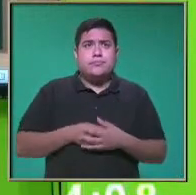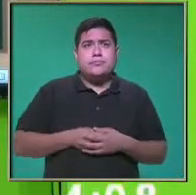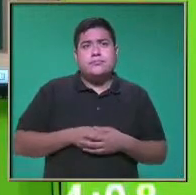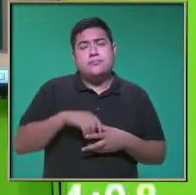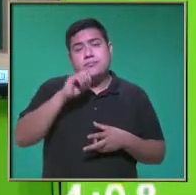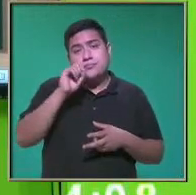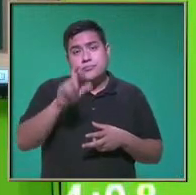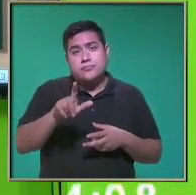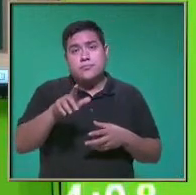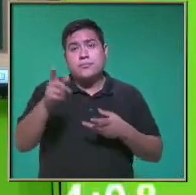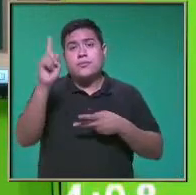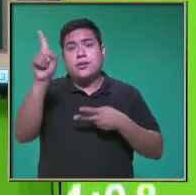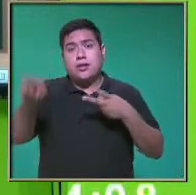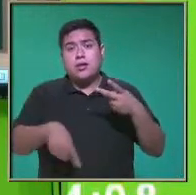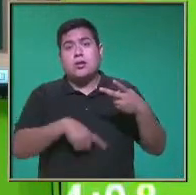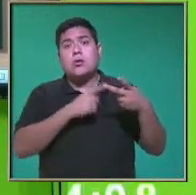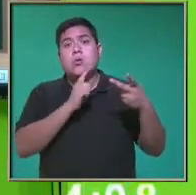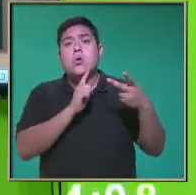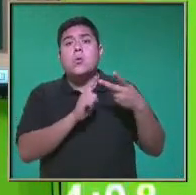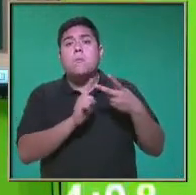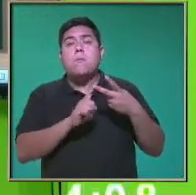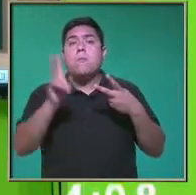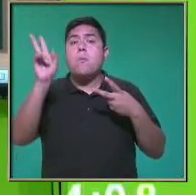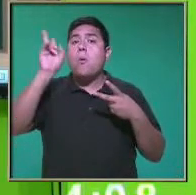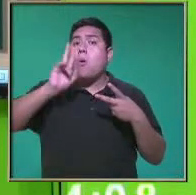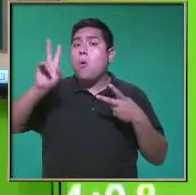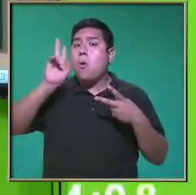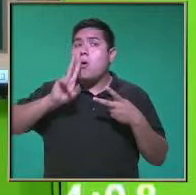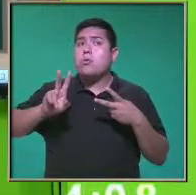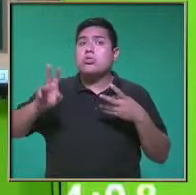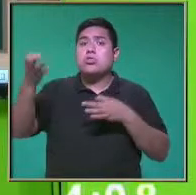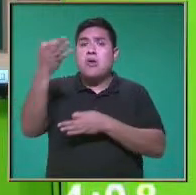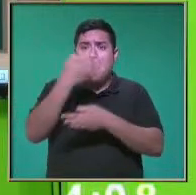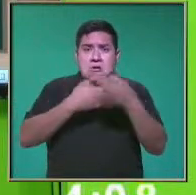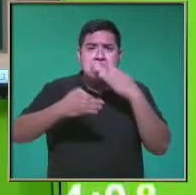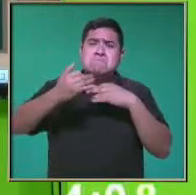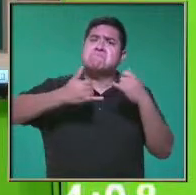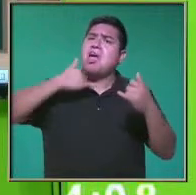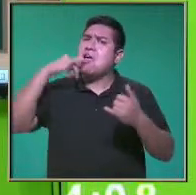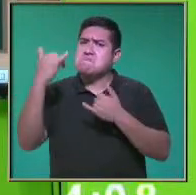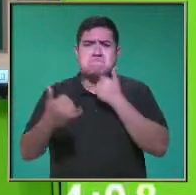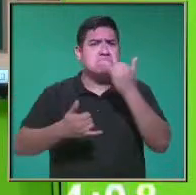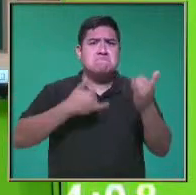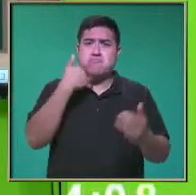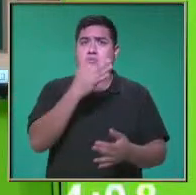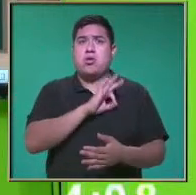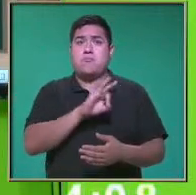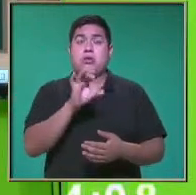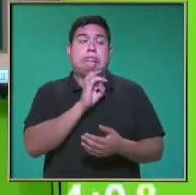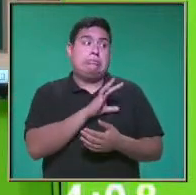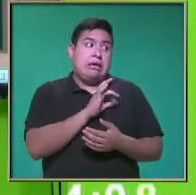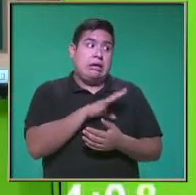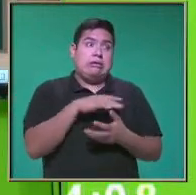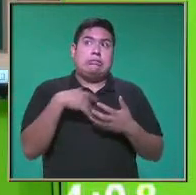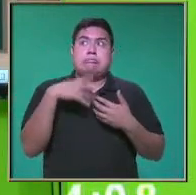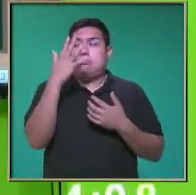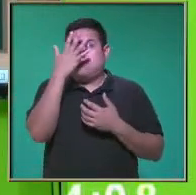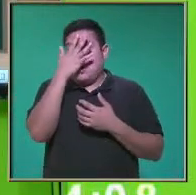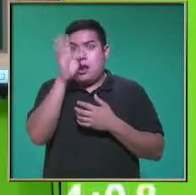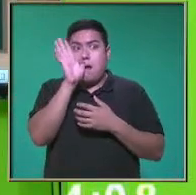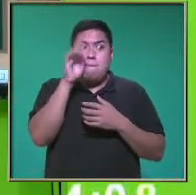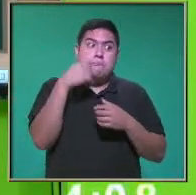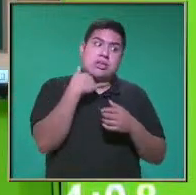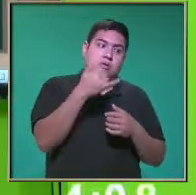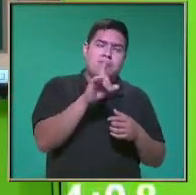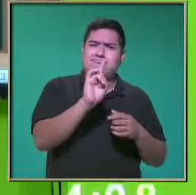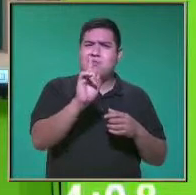make mistakes. Remember, everyone can have mistakes. Todos podemos tener errores, no pasa nada, no tengas miedo, no tengas pena. Lo